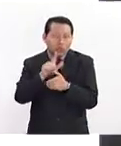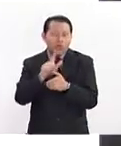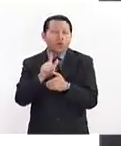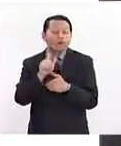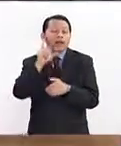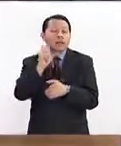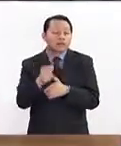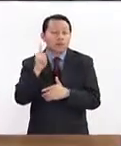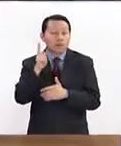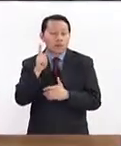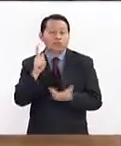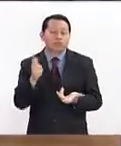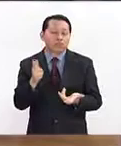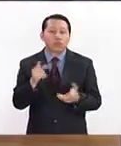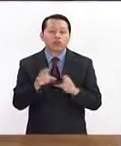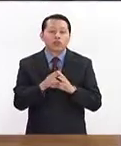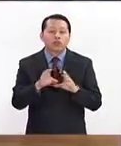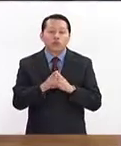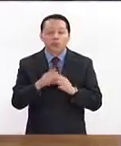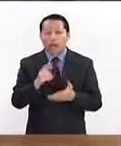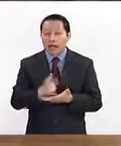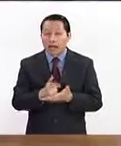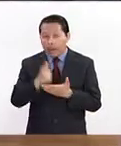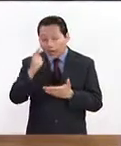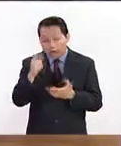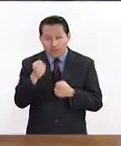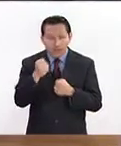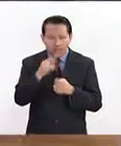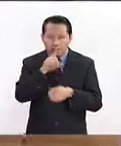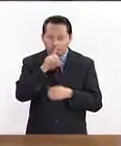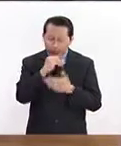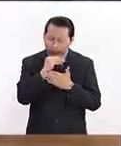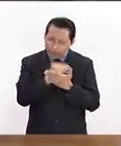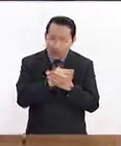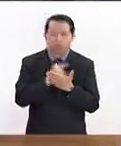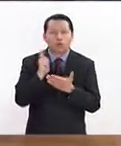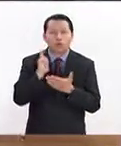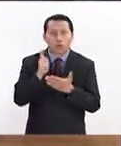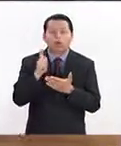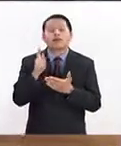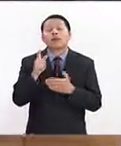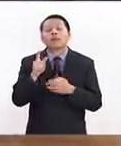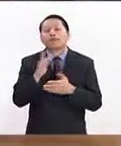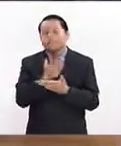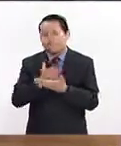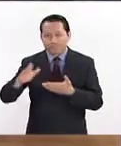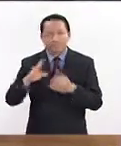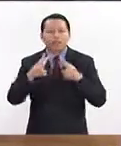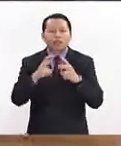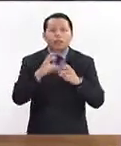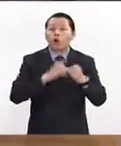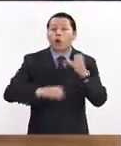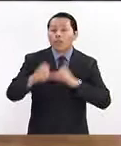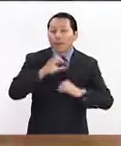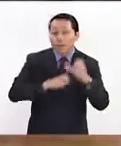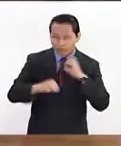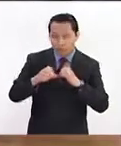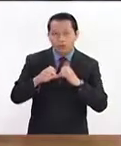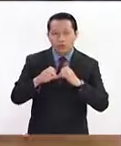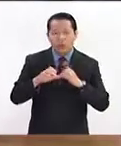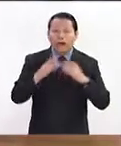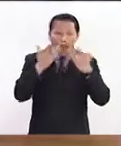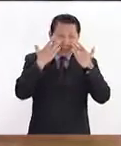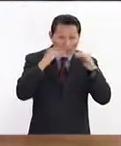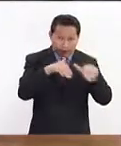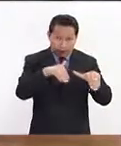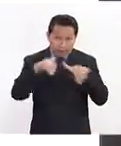no sea pues todo lo grave que podría ser. Ahora, en términos del comercio, una salida del TLC en